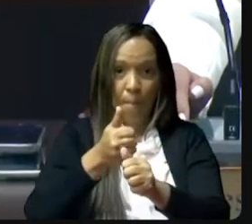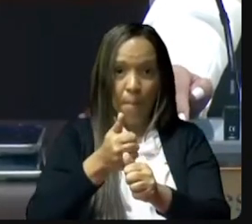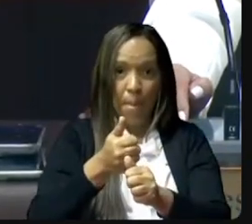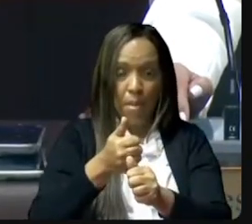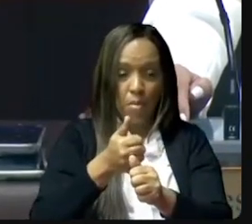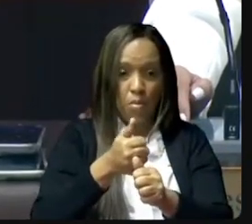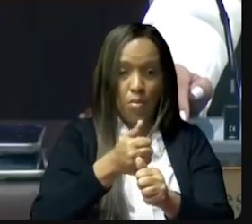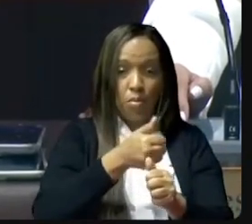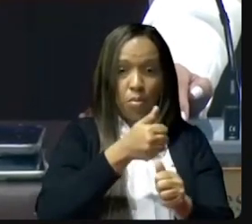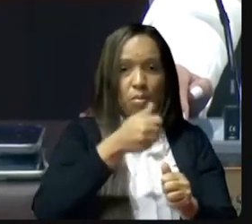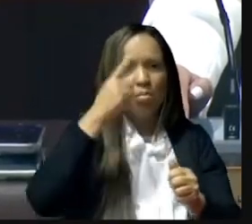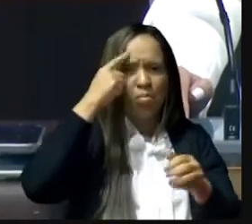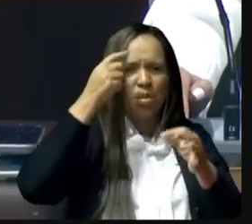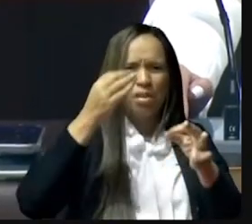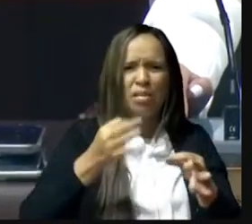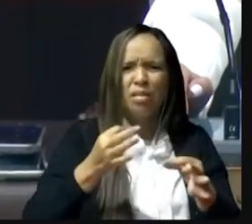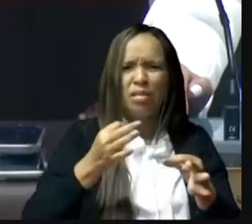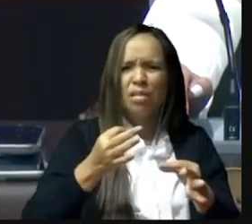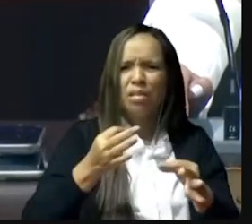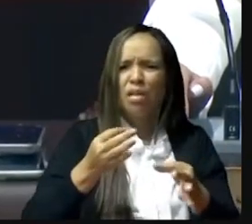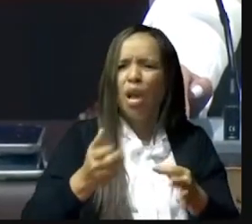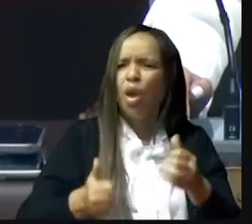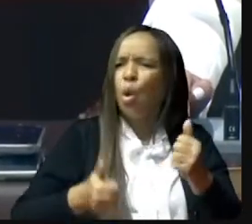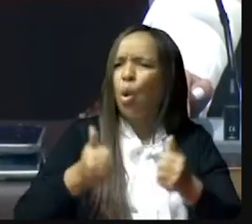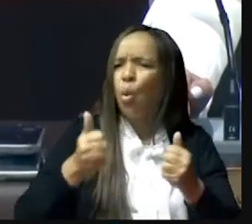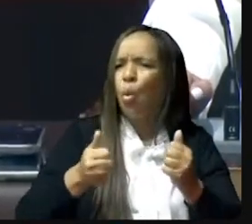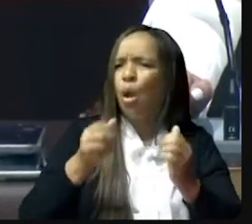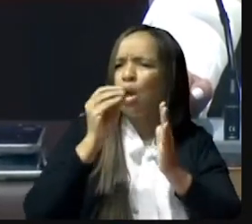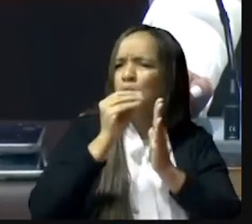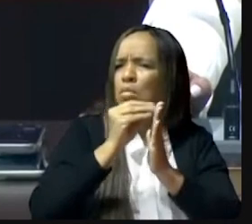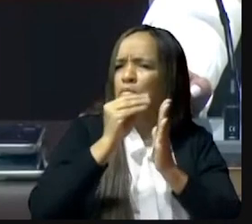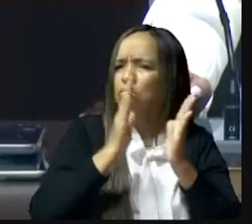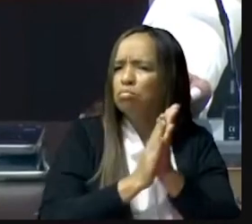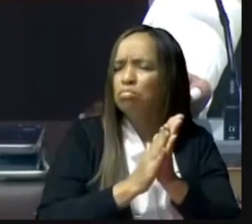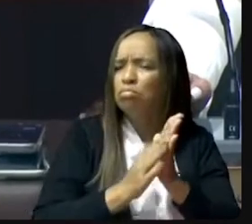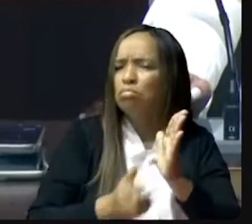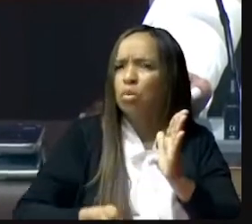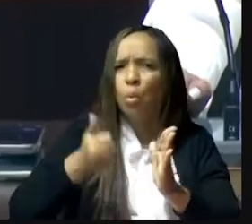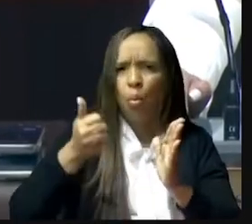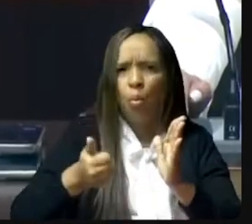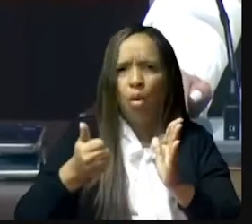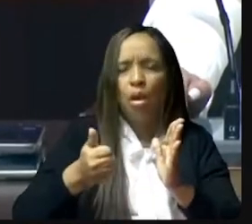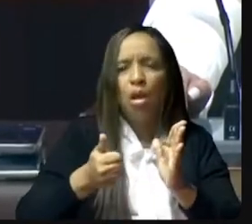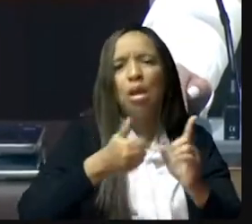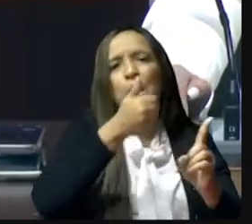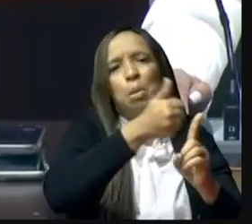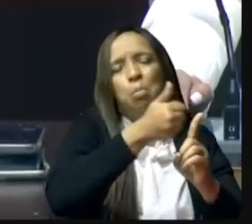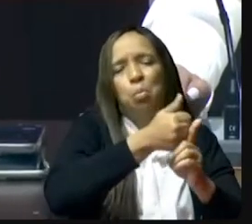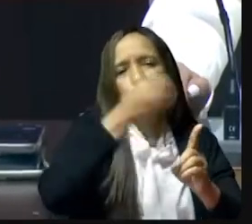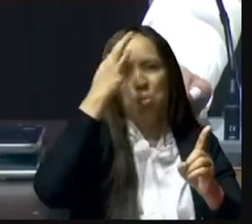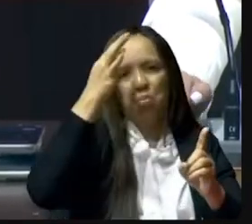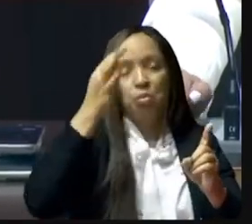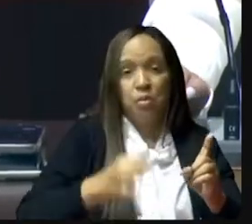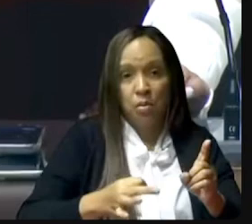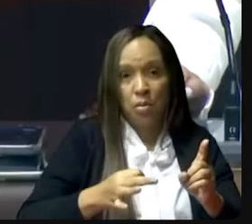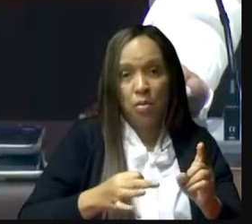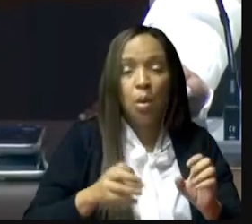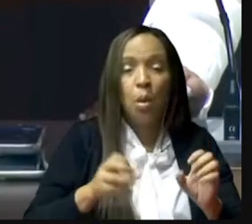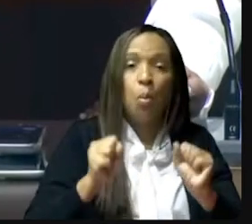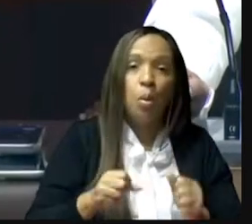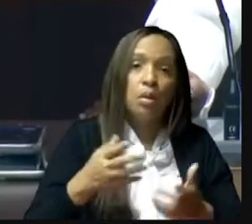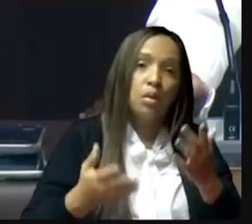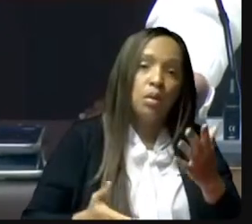cinco Nosotros siempre le hemos tenido la recomendación de que se inscriban en tres comisiones porque